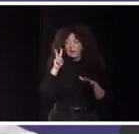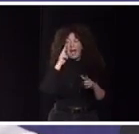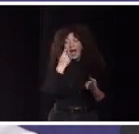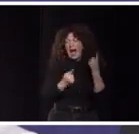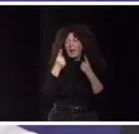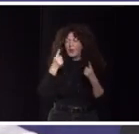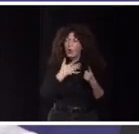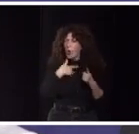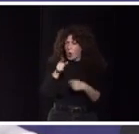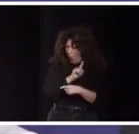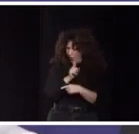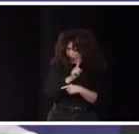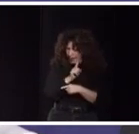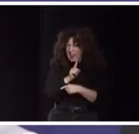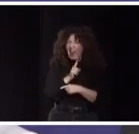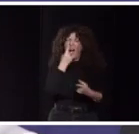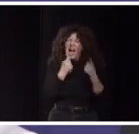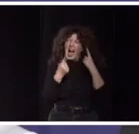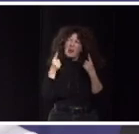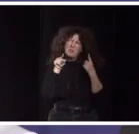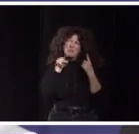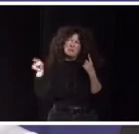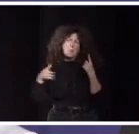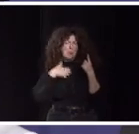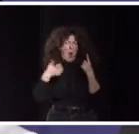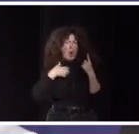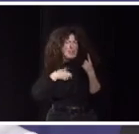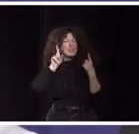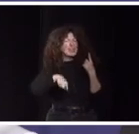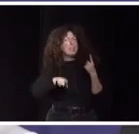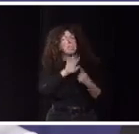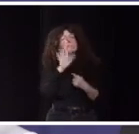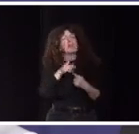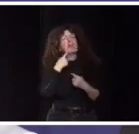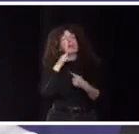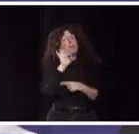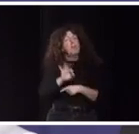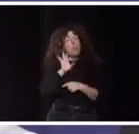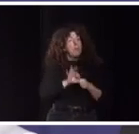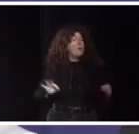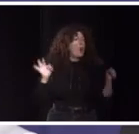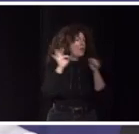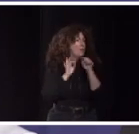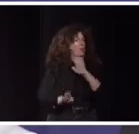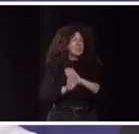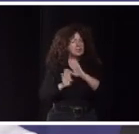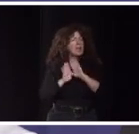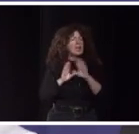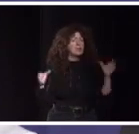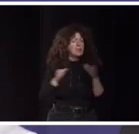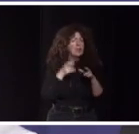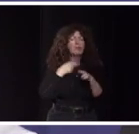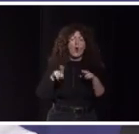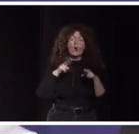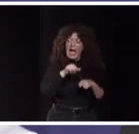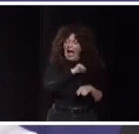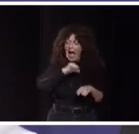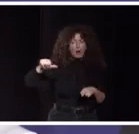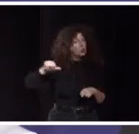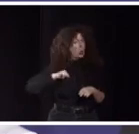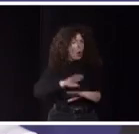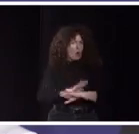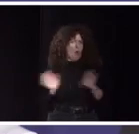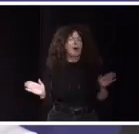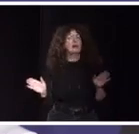no querían y que seguro molestará a mucha gente, establece que Podemos va a seguir siendo una fuerza política autónoma, una